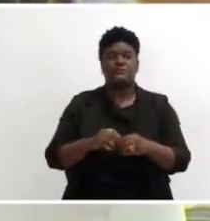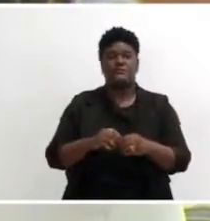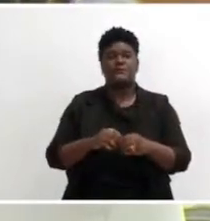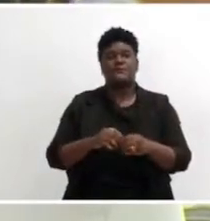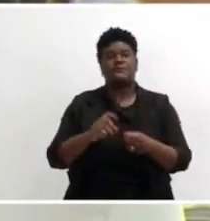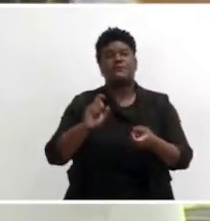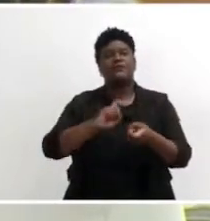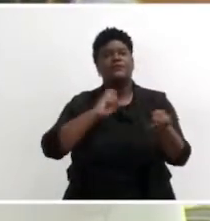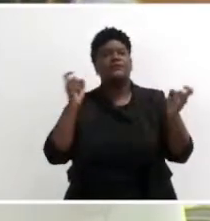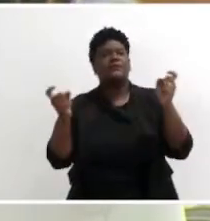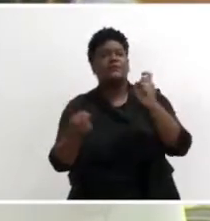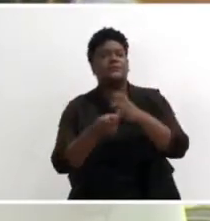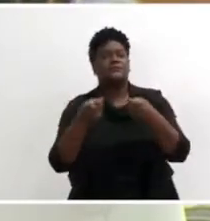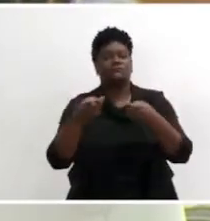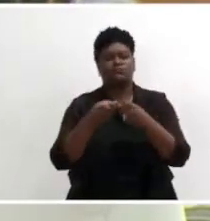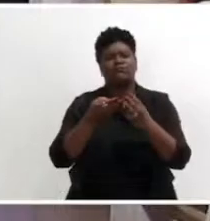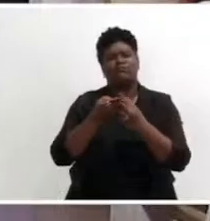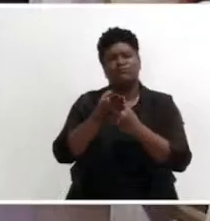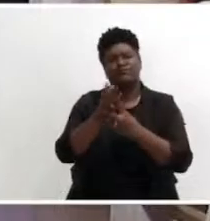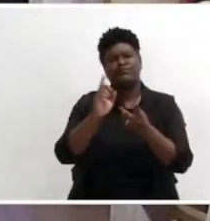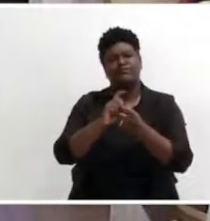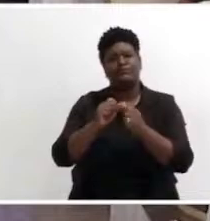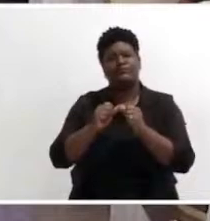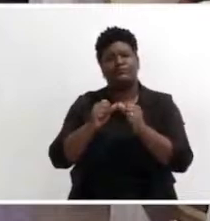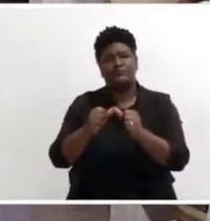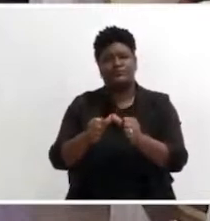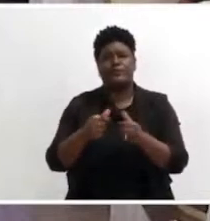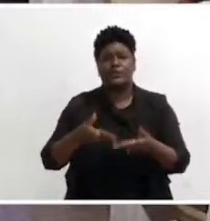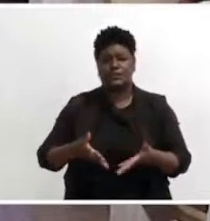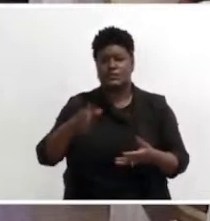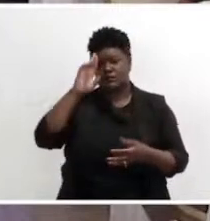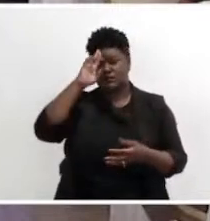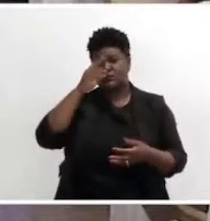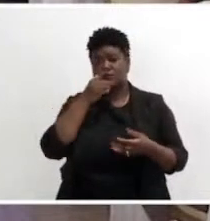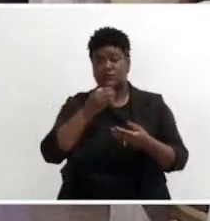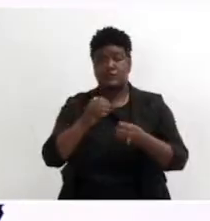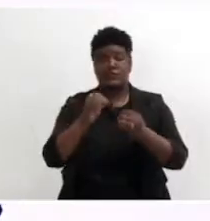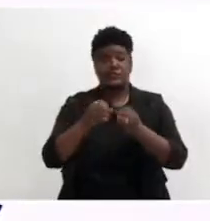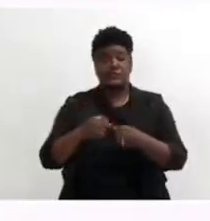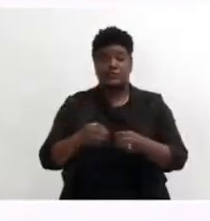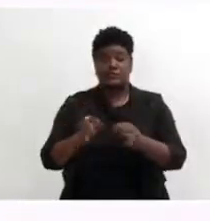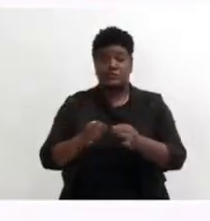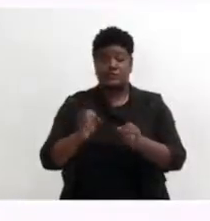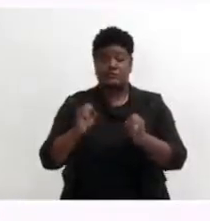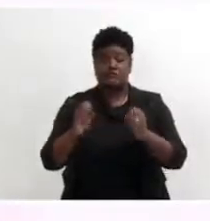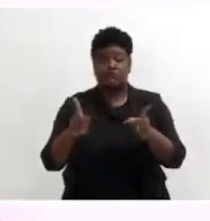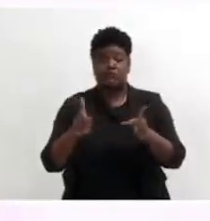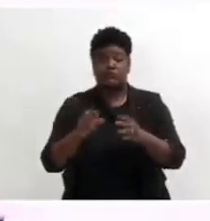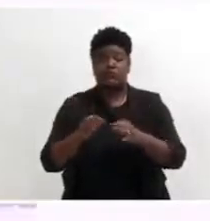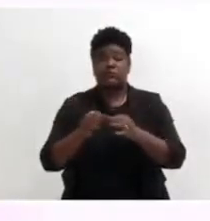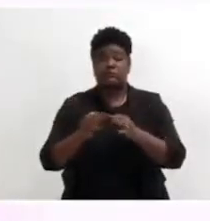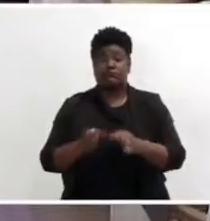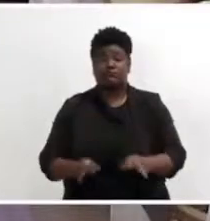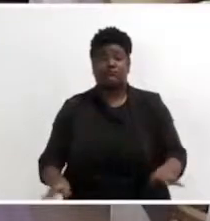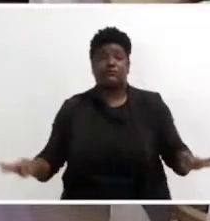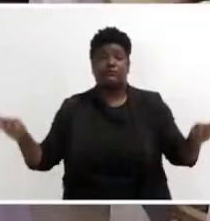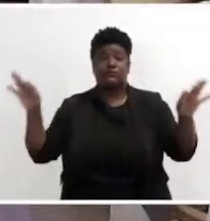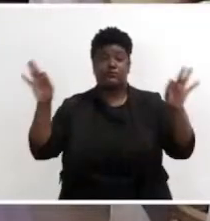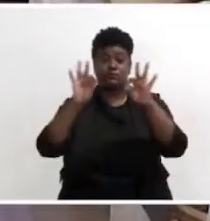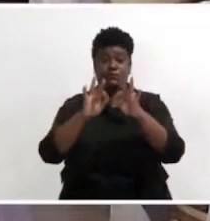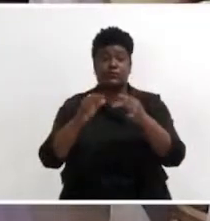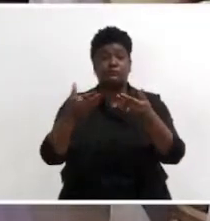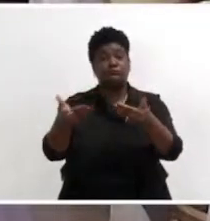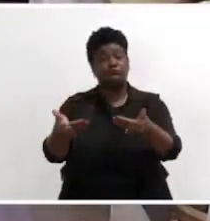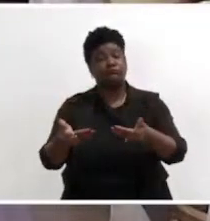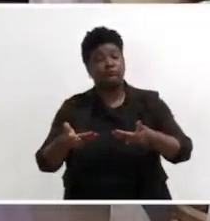los semiconductores en República Dominicana sería una gran oportunidad. Invito a este podium a quien lidera esta iniciativa,